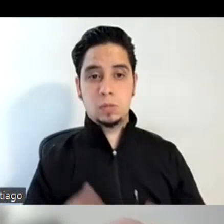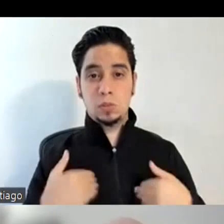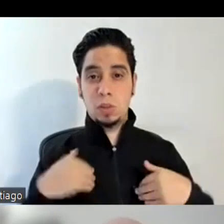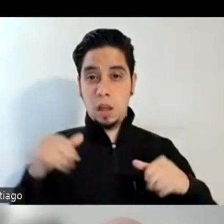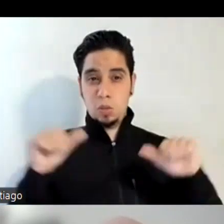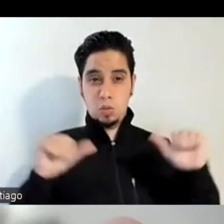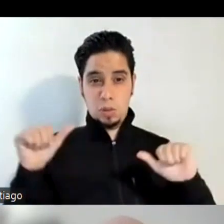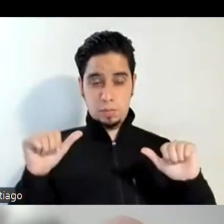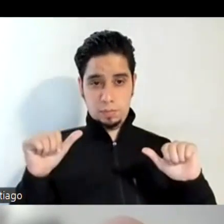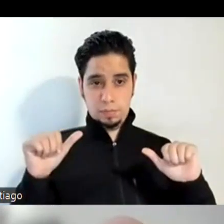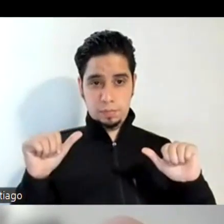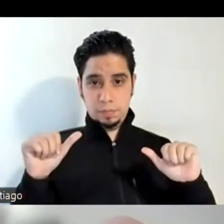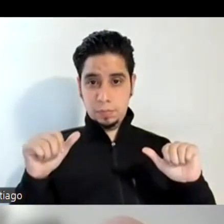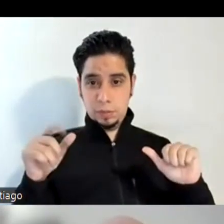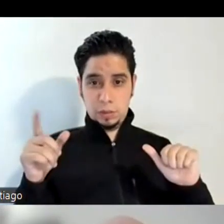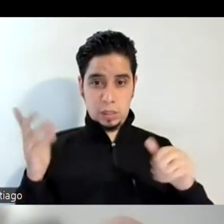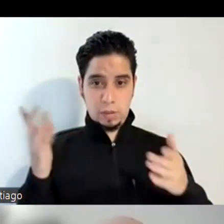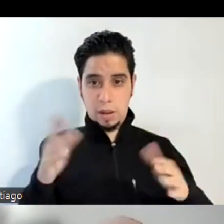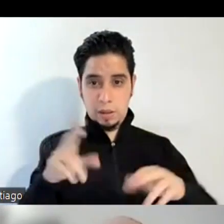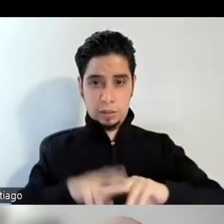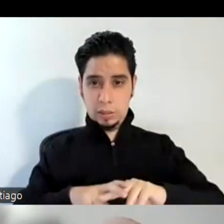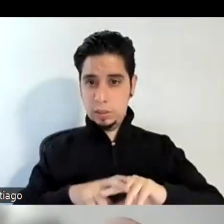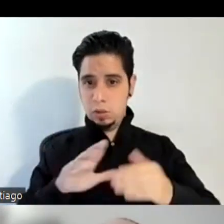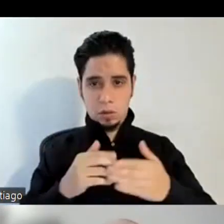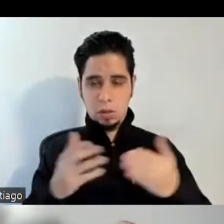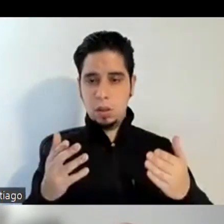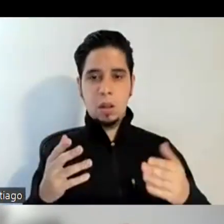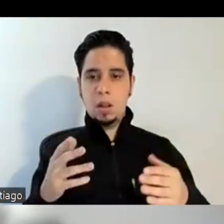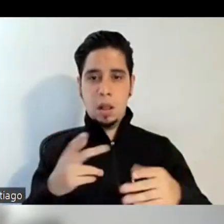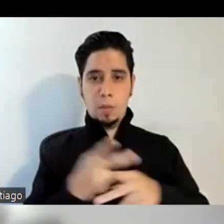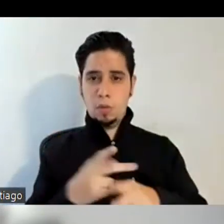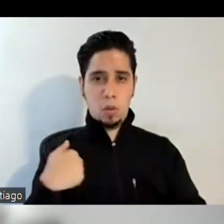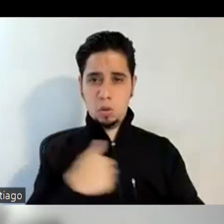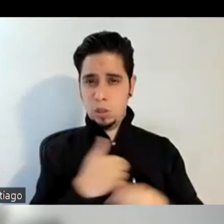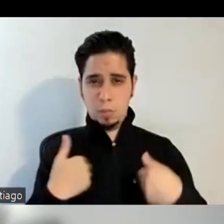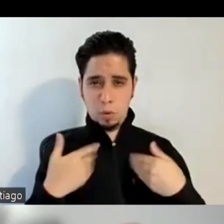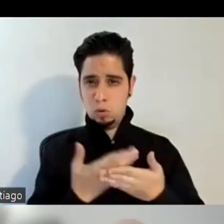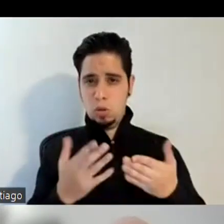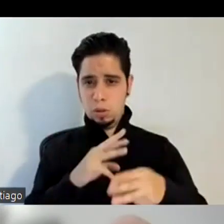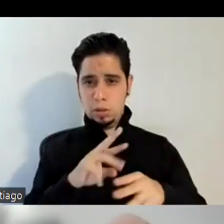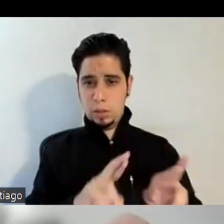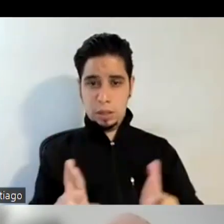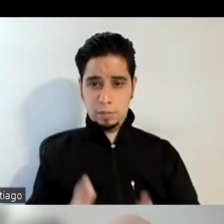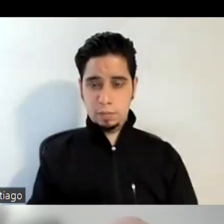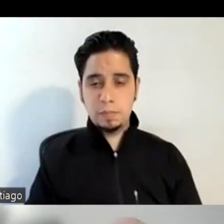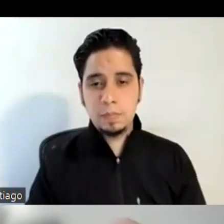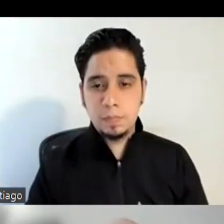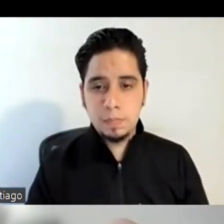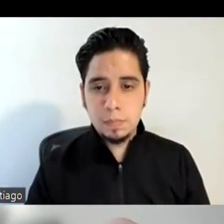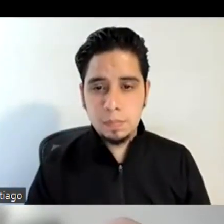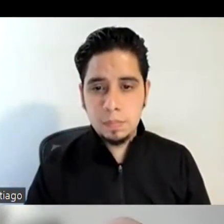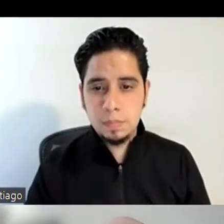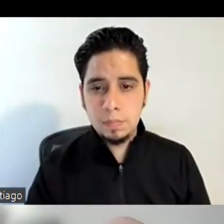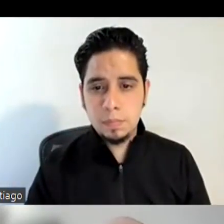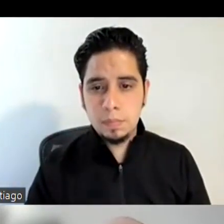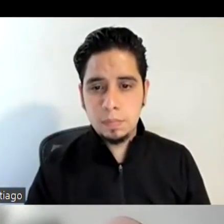espérate. ¿Hay que llevar sillas? No, la producción pone todo eso. Ok, está bien. Dale. De hecho, la producción... Vamos también